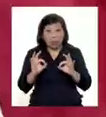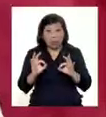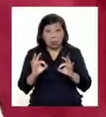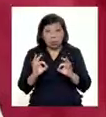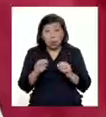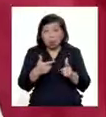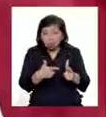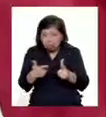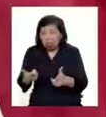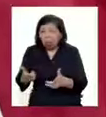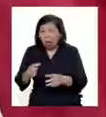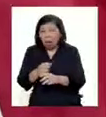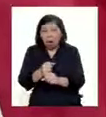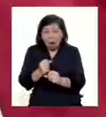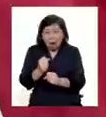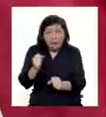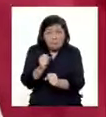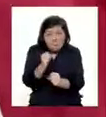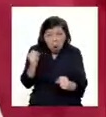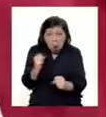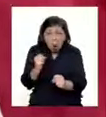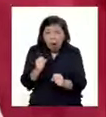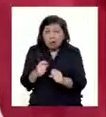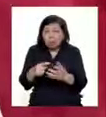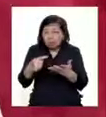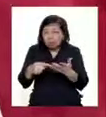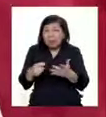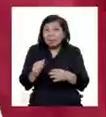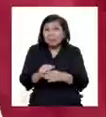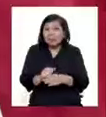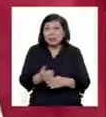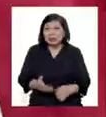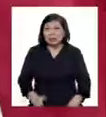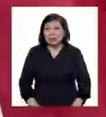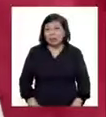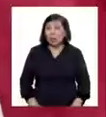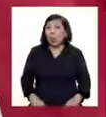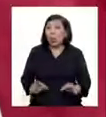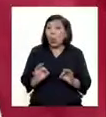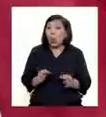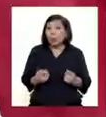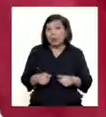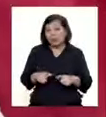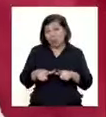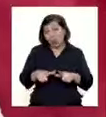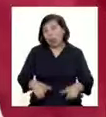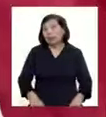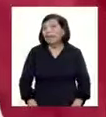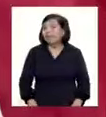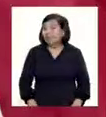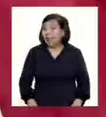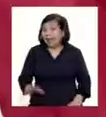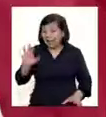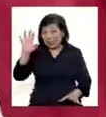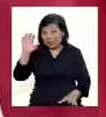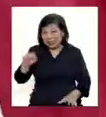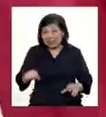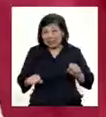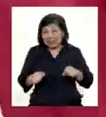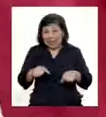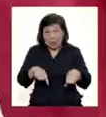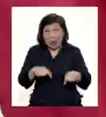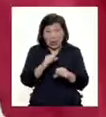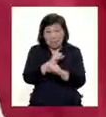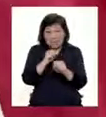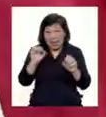con armamento, con dinamita, que estaba practicando esos actos delictivos justo en esta zona. Los hemos capturado a primeras horas